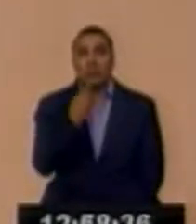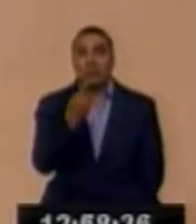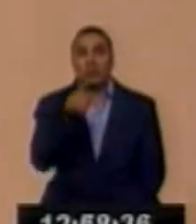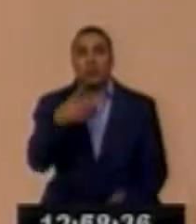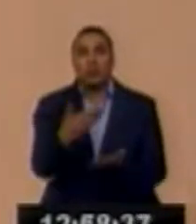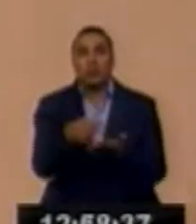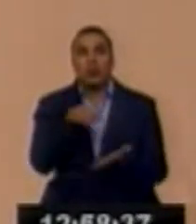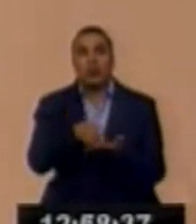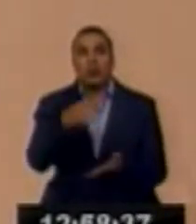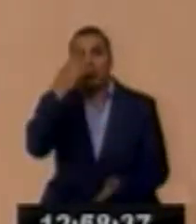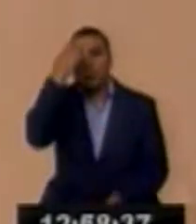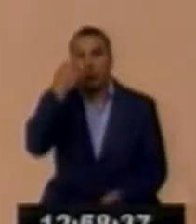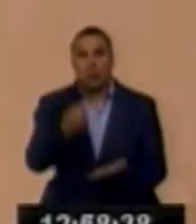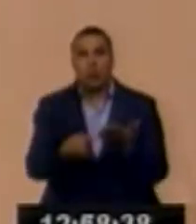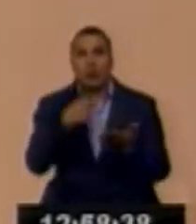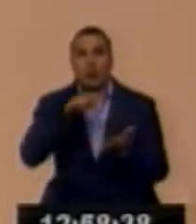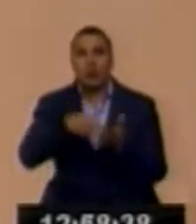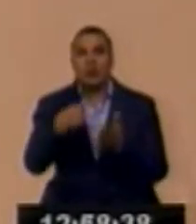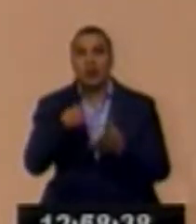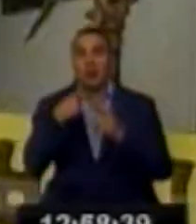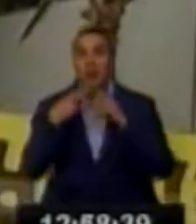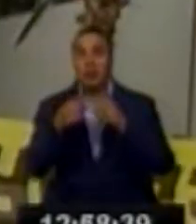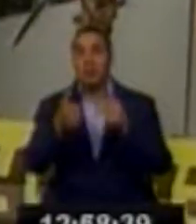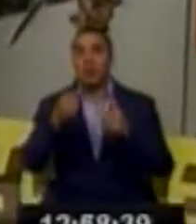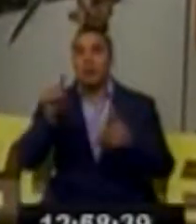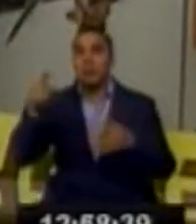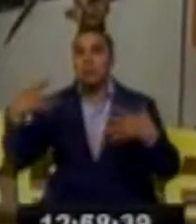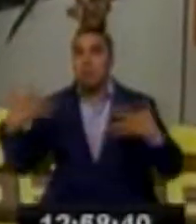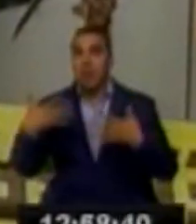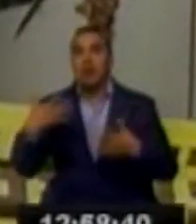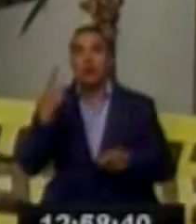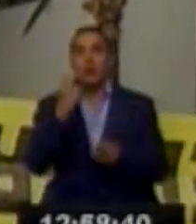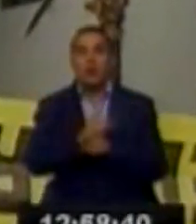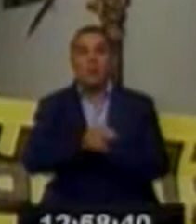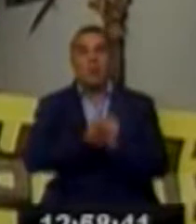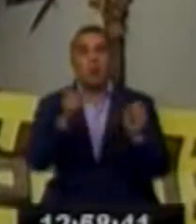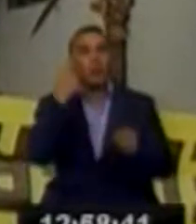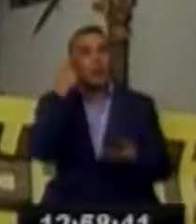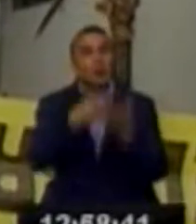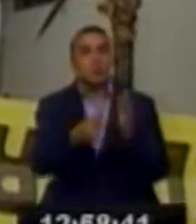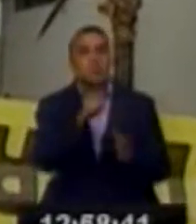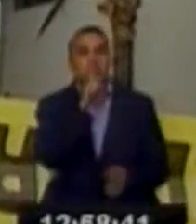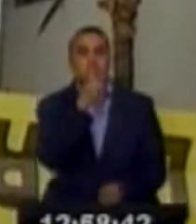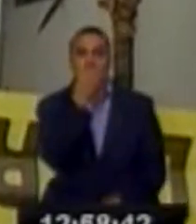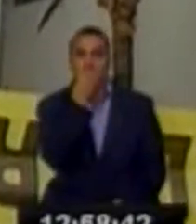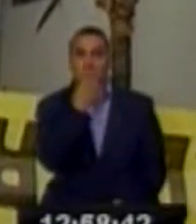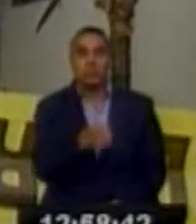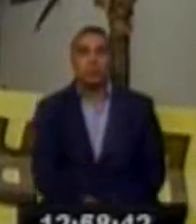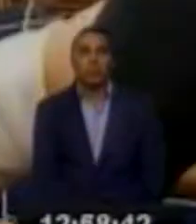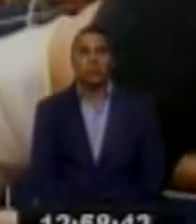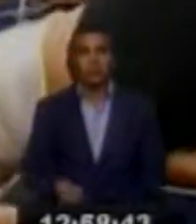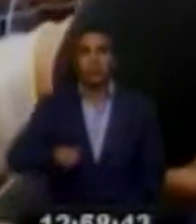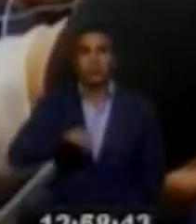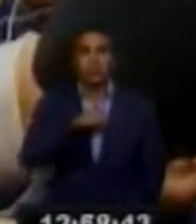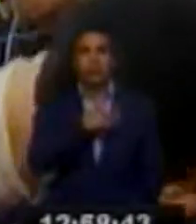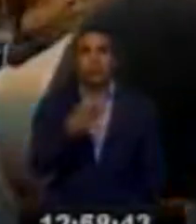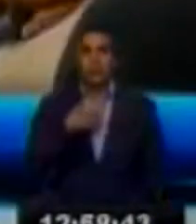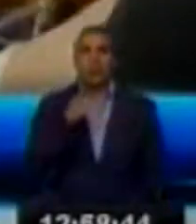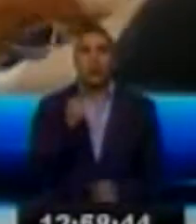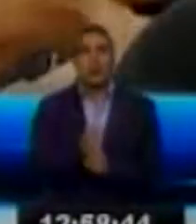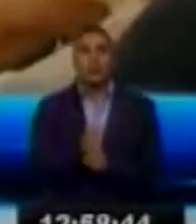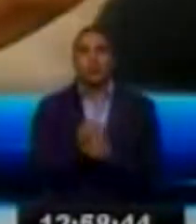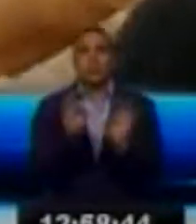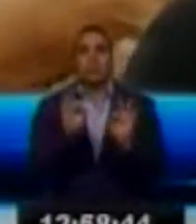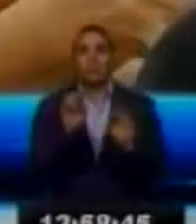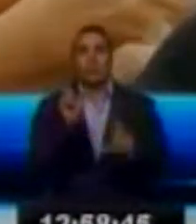esto obedece a una retaliación por el trabajo que se viene desarrollando. Estamos trabajando para moralizar y eliminar